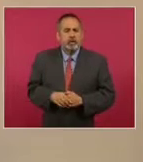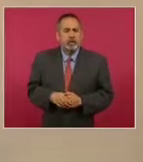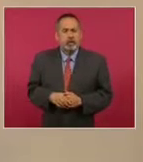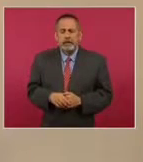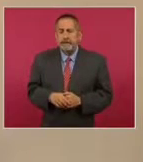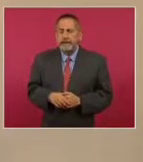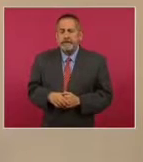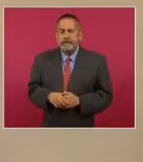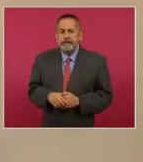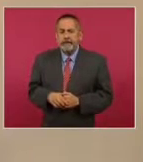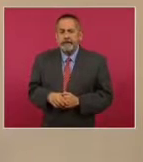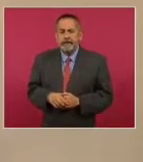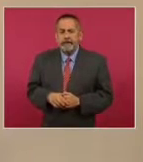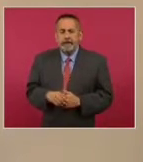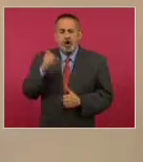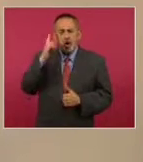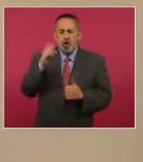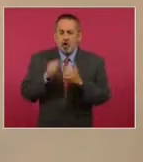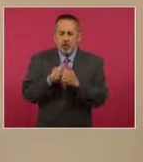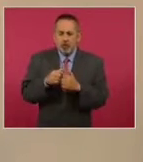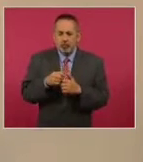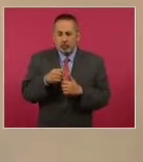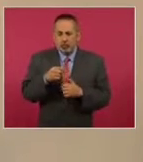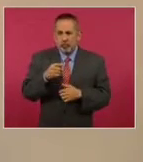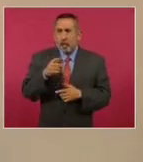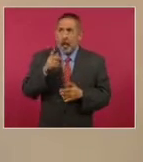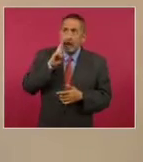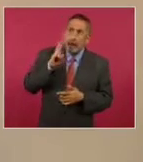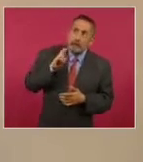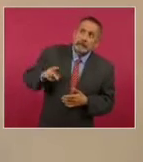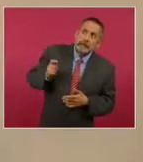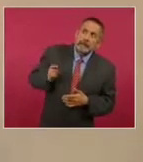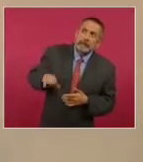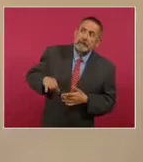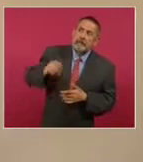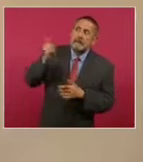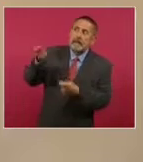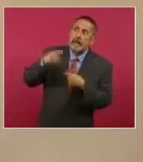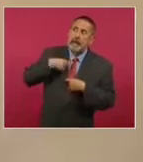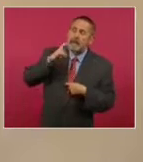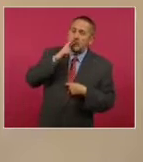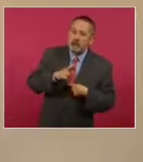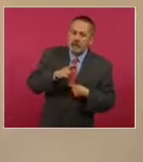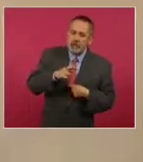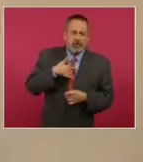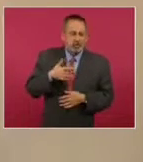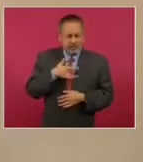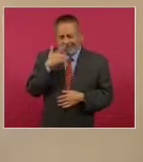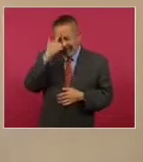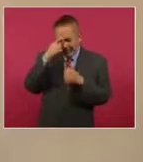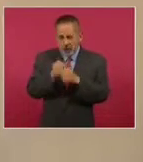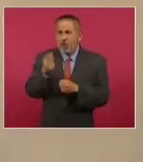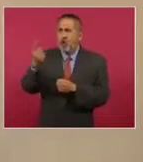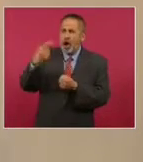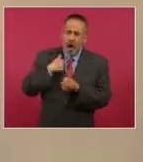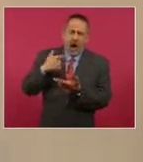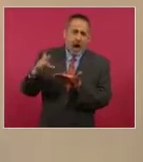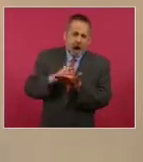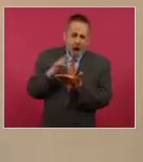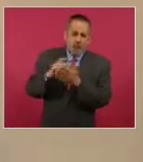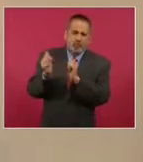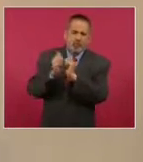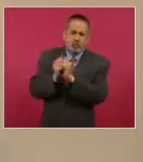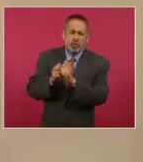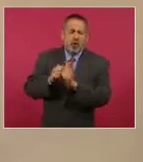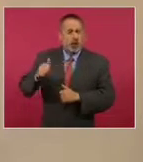esperaremos con mucho interés su respuesta. Estoy seguro que contaremos con su colaboración,